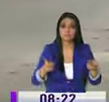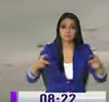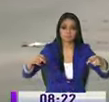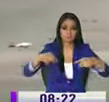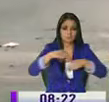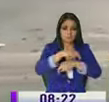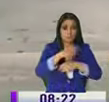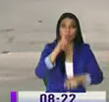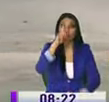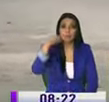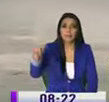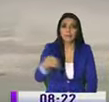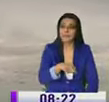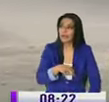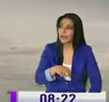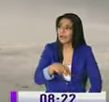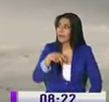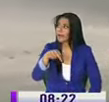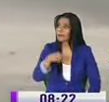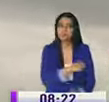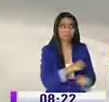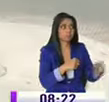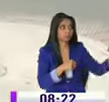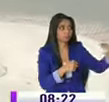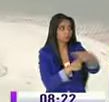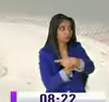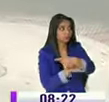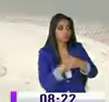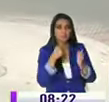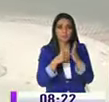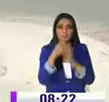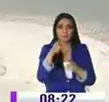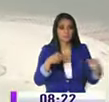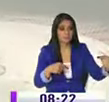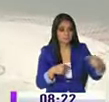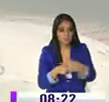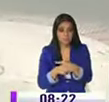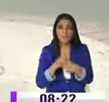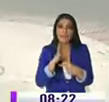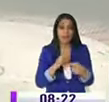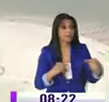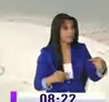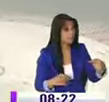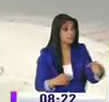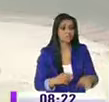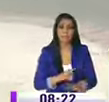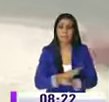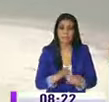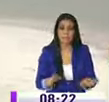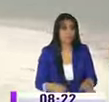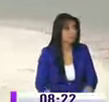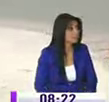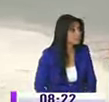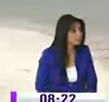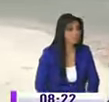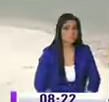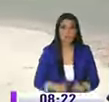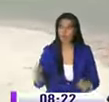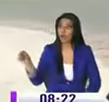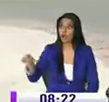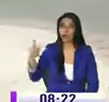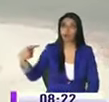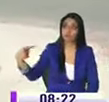perjudicados un momento por ejemplo al ver la fecha la fecha de yo voy a ver carlos que viene de allá pues sigue en un carro por acá